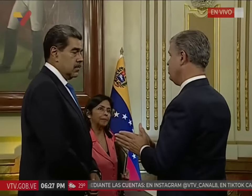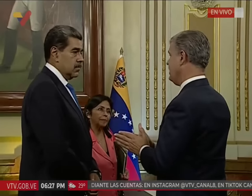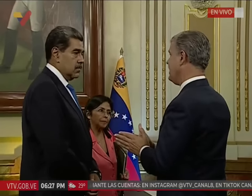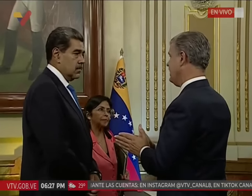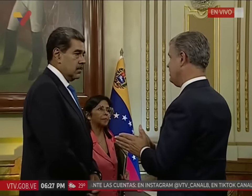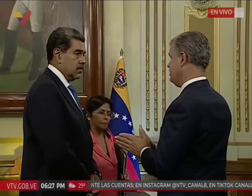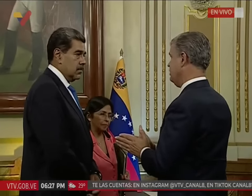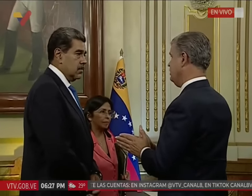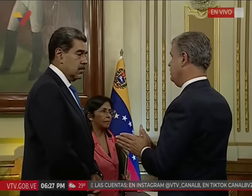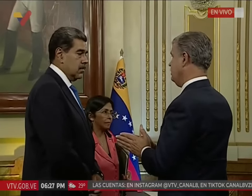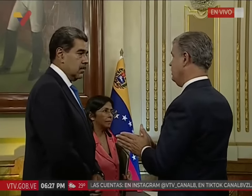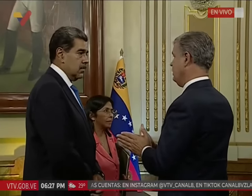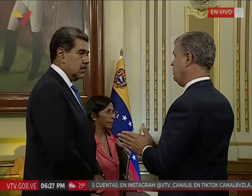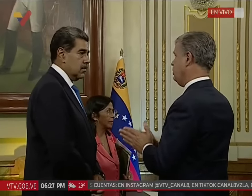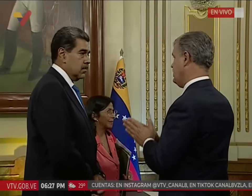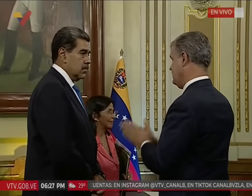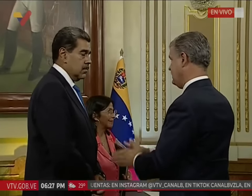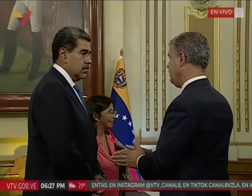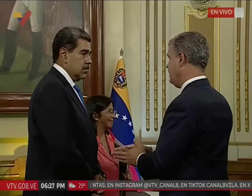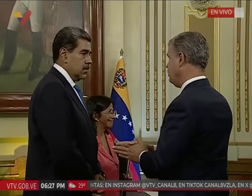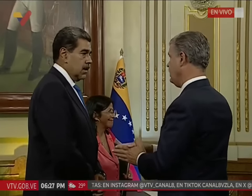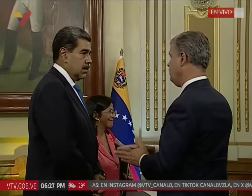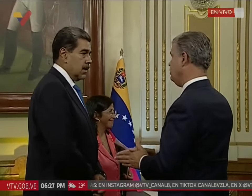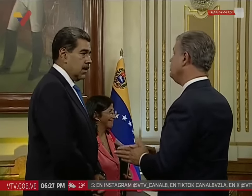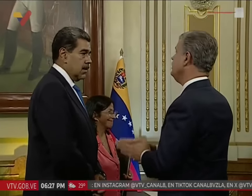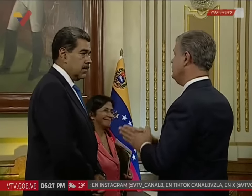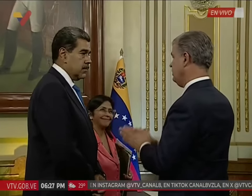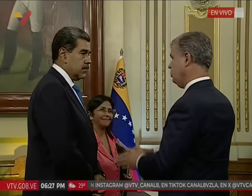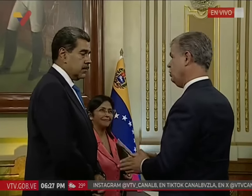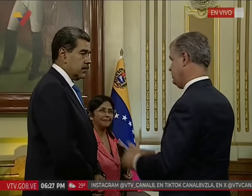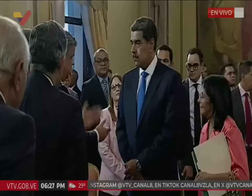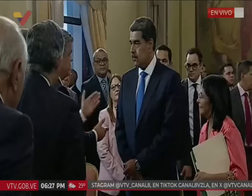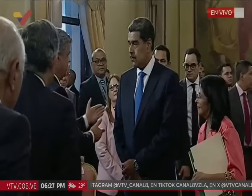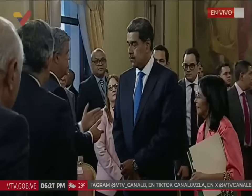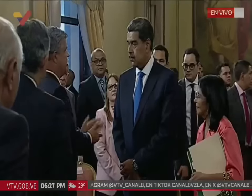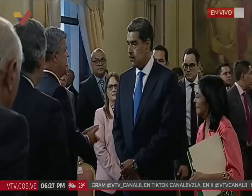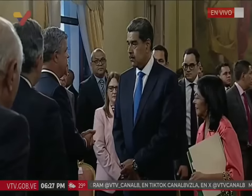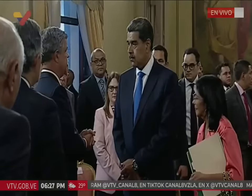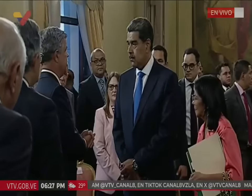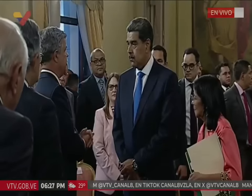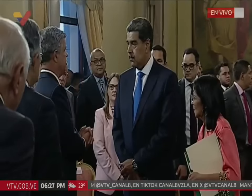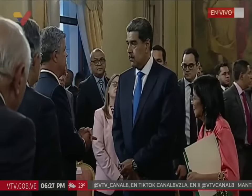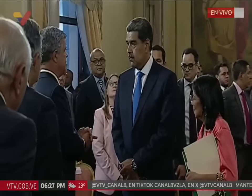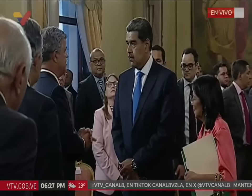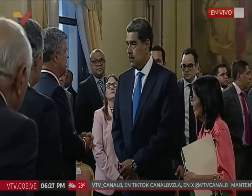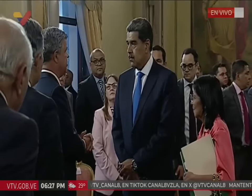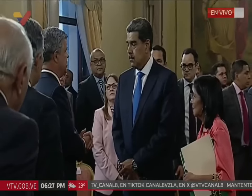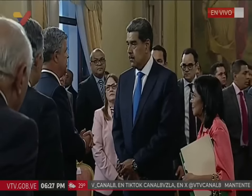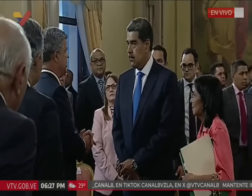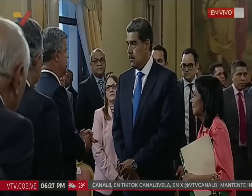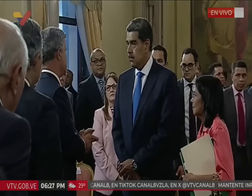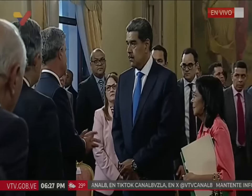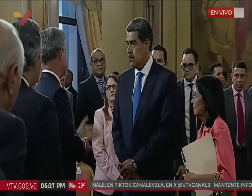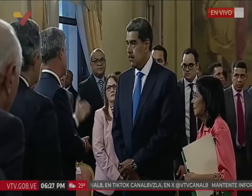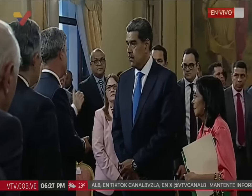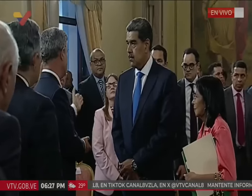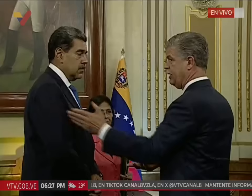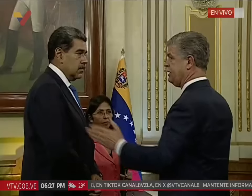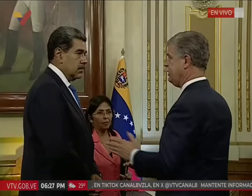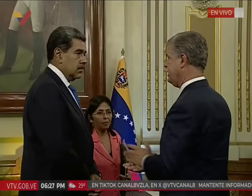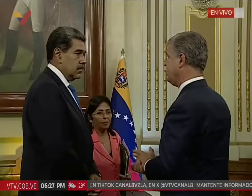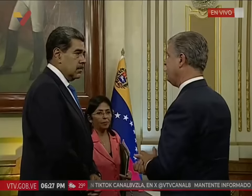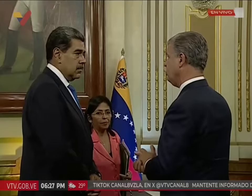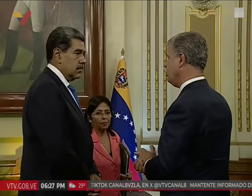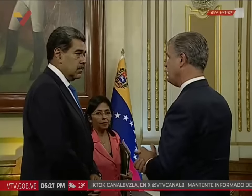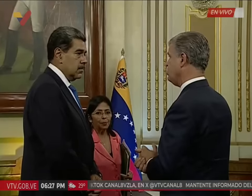año 2024. Ha dicho también el jefe de Estado venezolano que se ha logrado superar